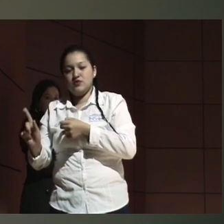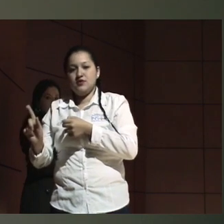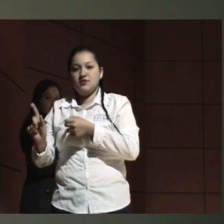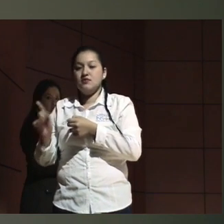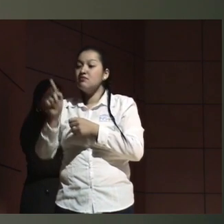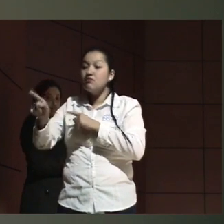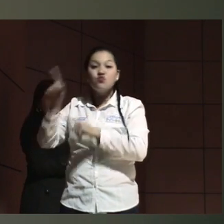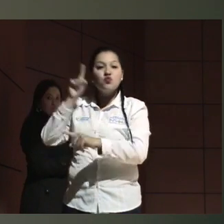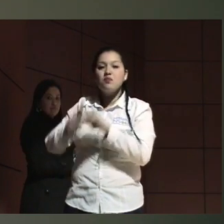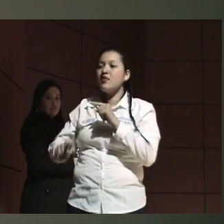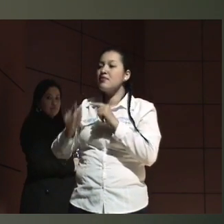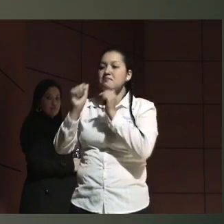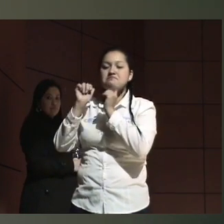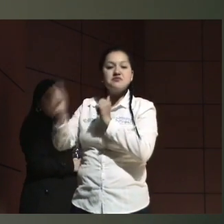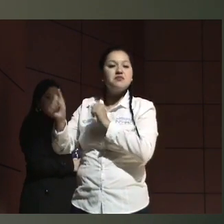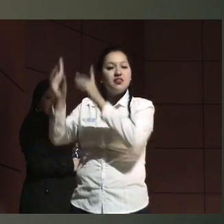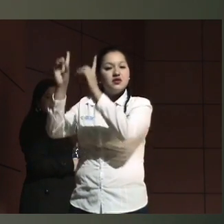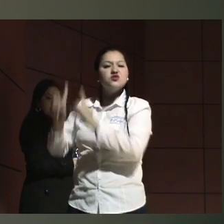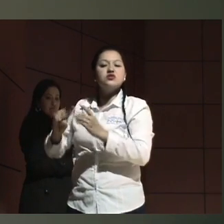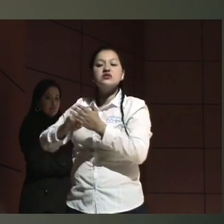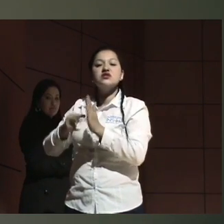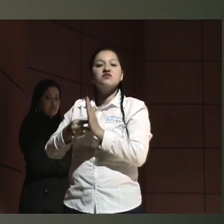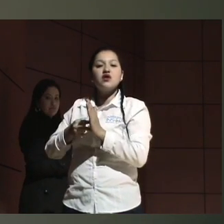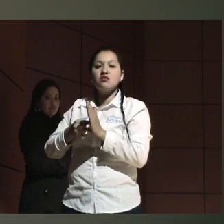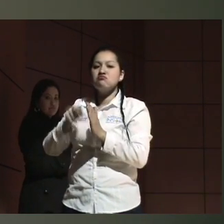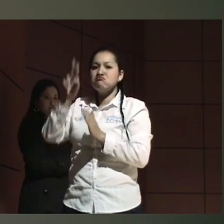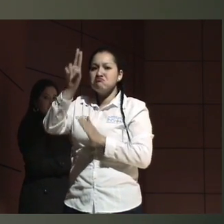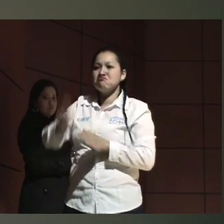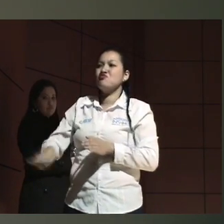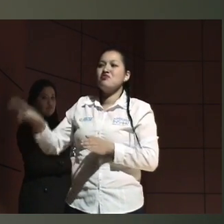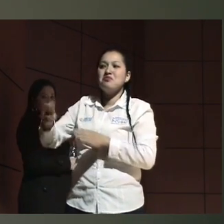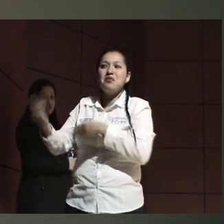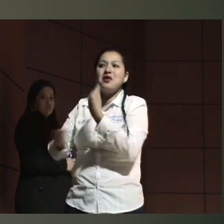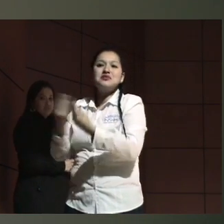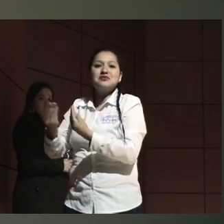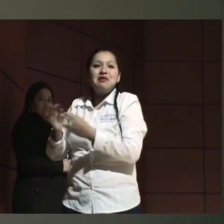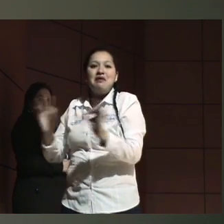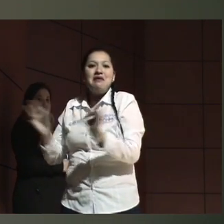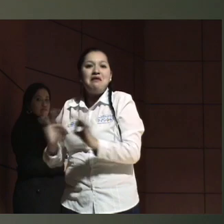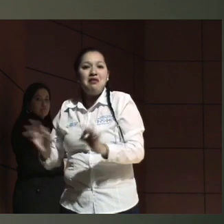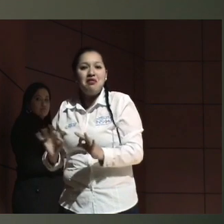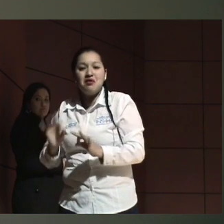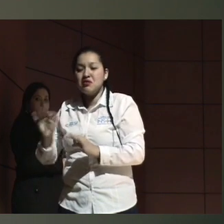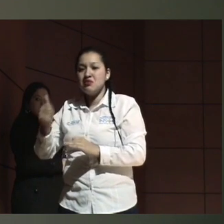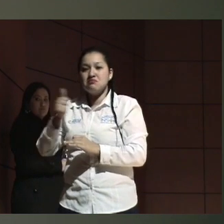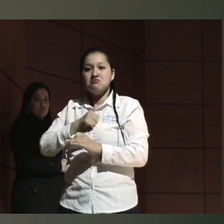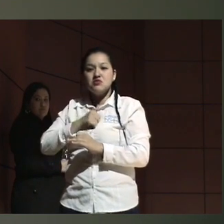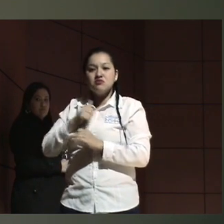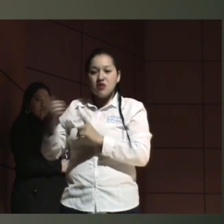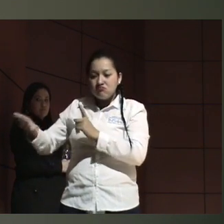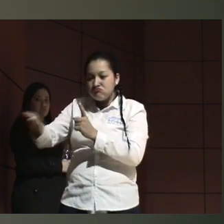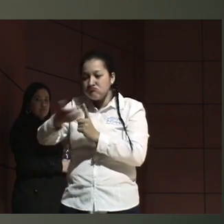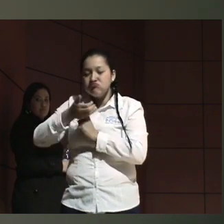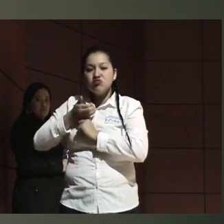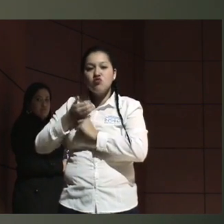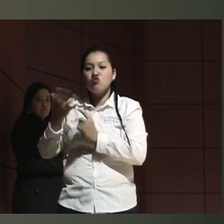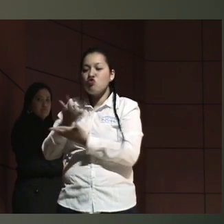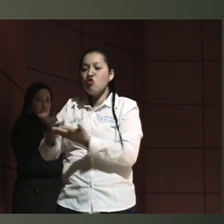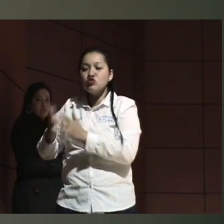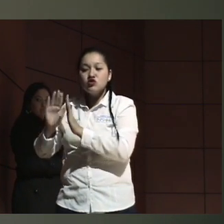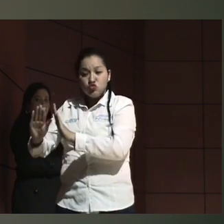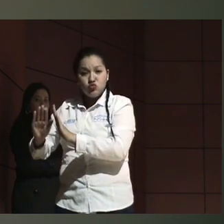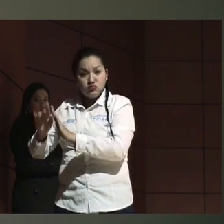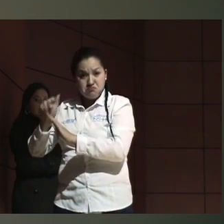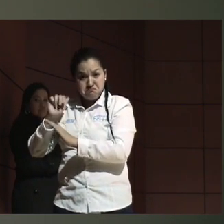la dejaba prácticamente impedida no sólo para enajenar su patrimonio sino para administrarlo pues tan sólo podía hacer